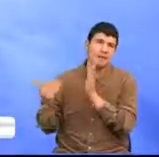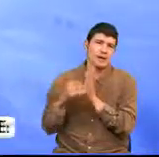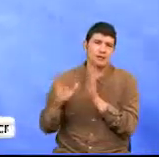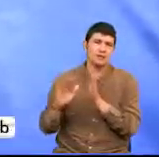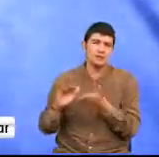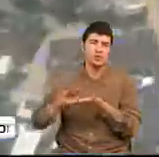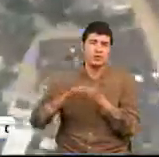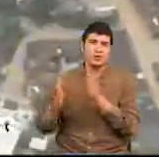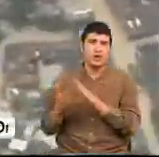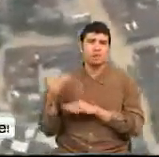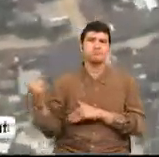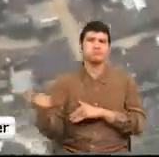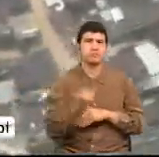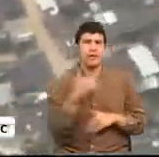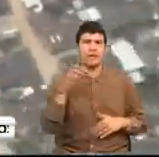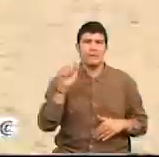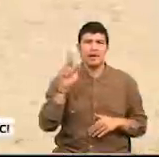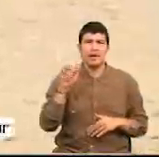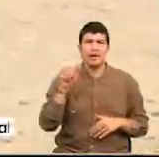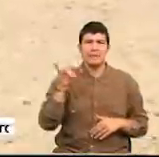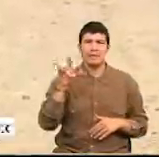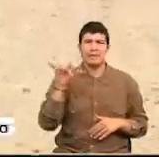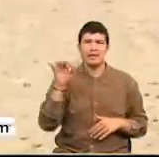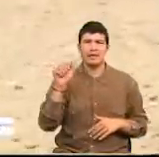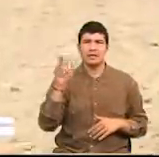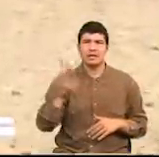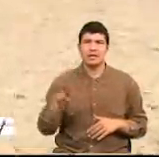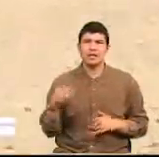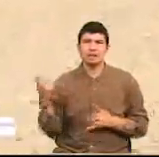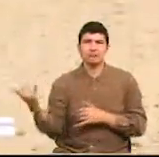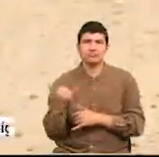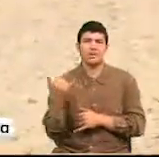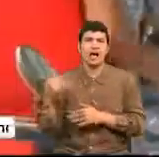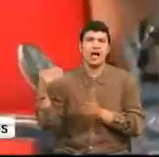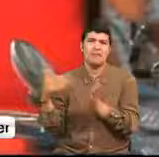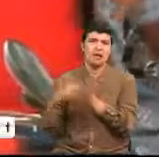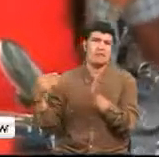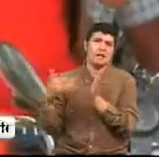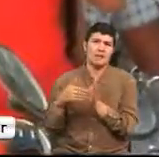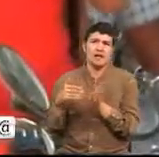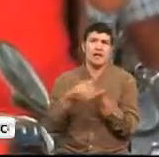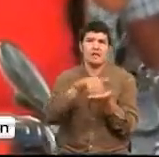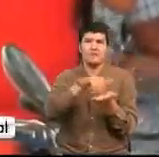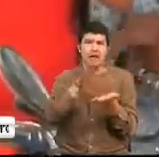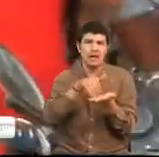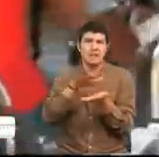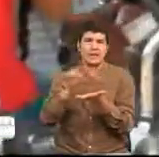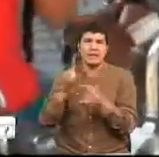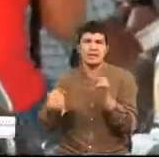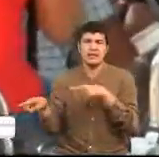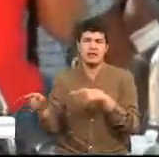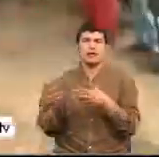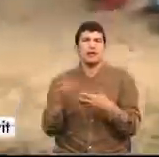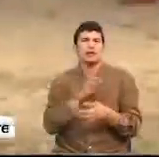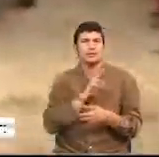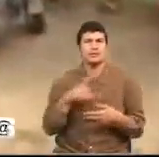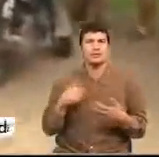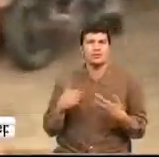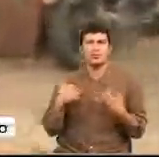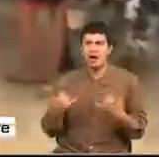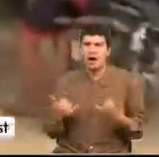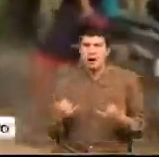que ven presencia paramilitar, que existe presencia paramilitar, que los están acosando, que hay desplazamiento, porque ¿qué podemos hablarle a